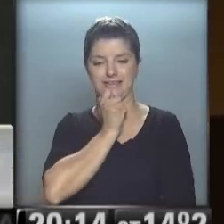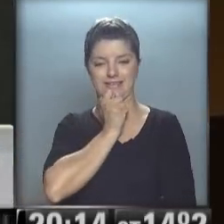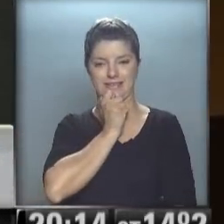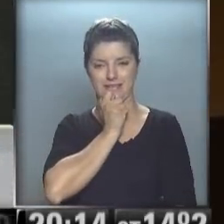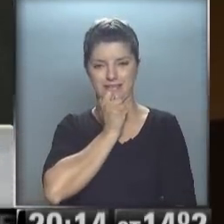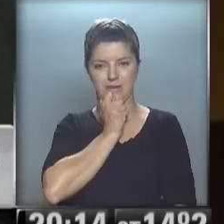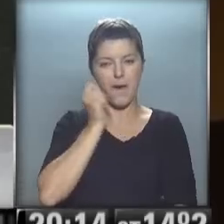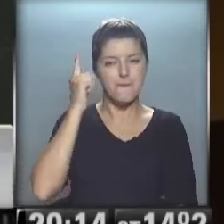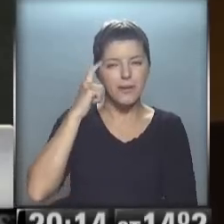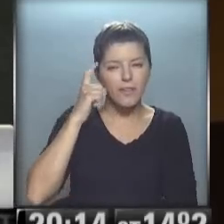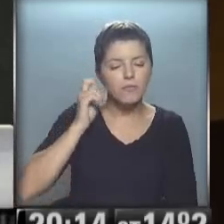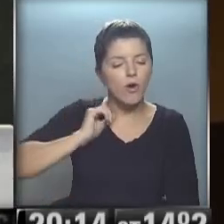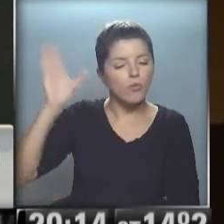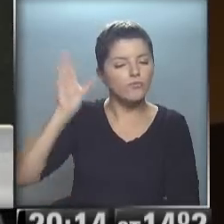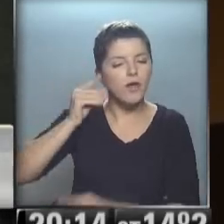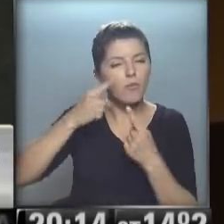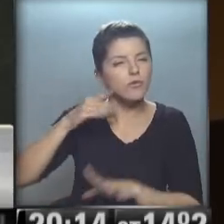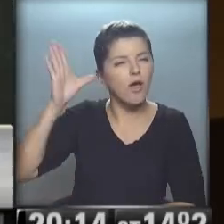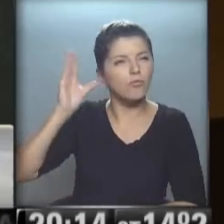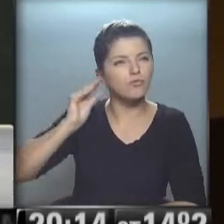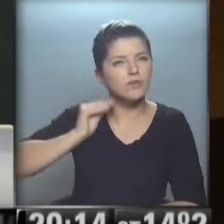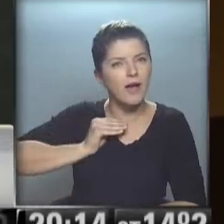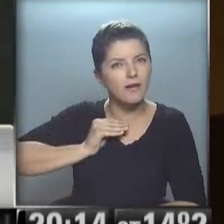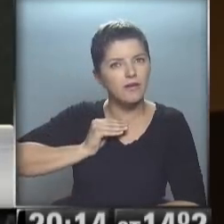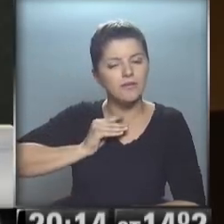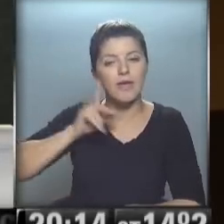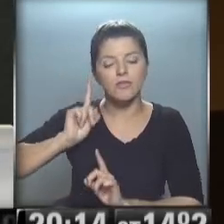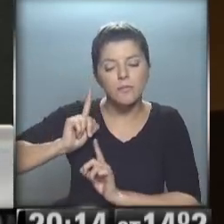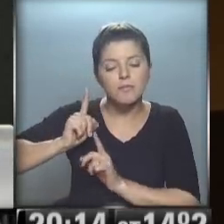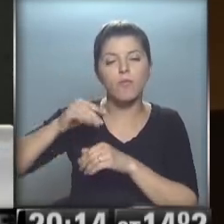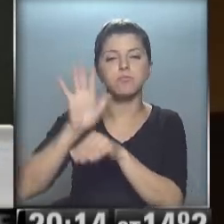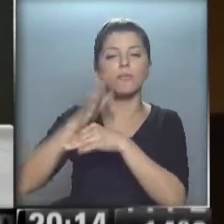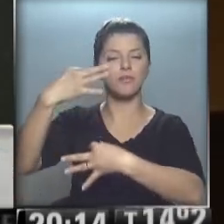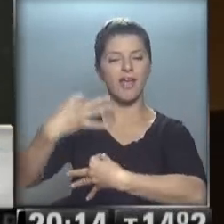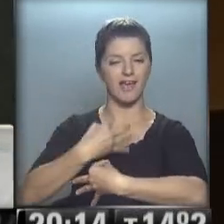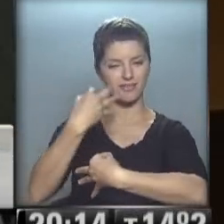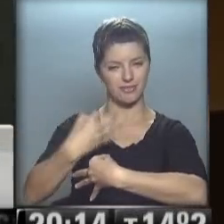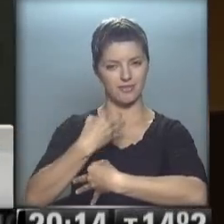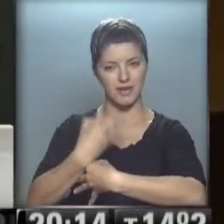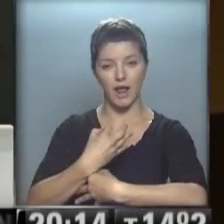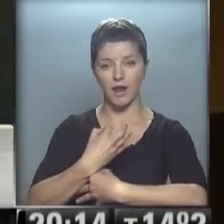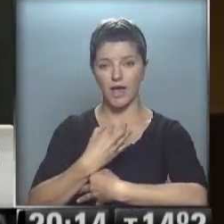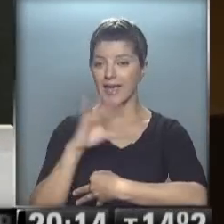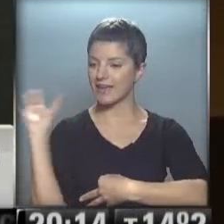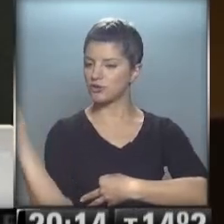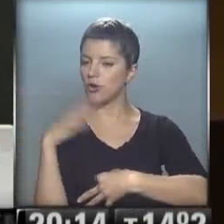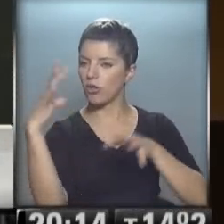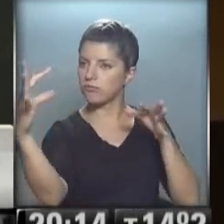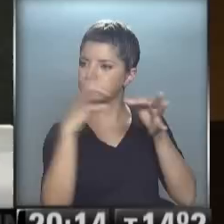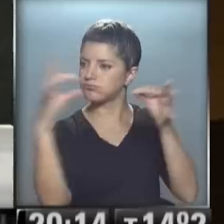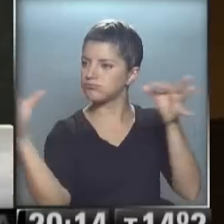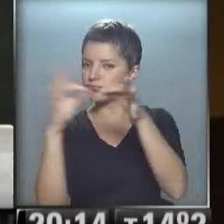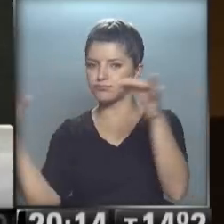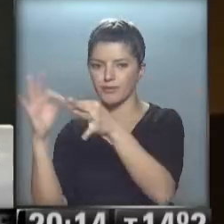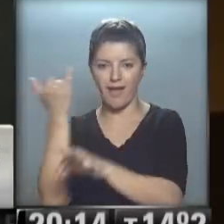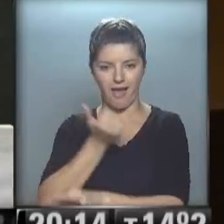a escuchar la música nos enseña cómo todo está relacionado, cómo